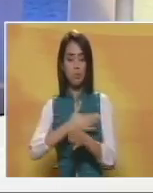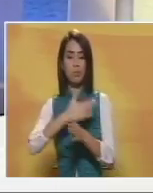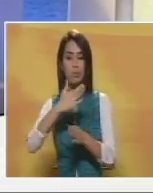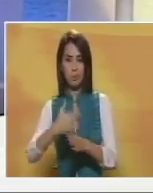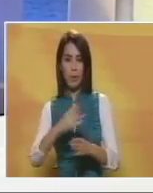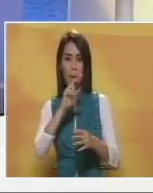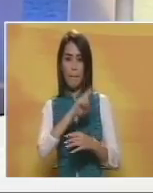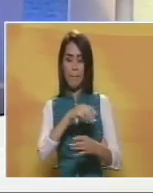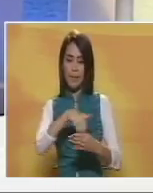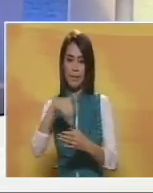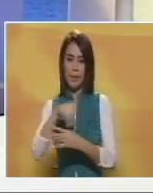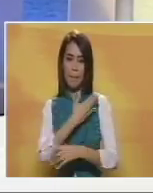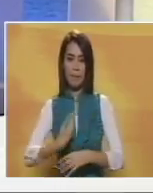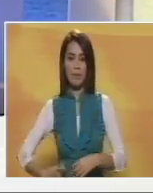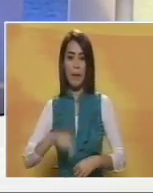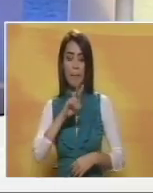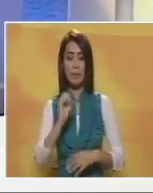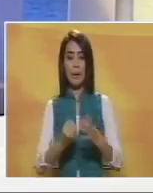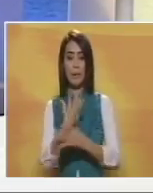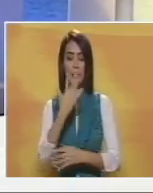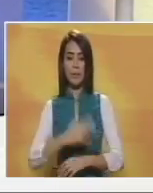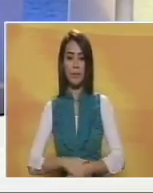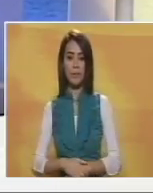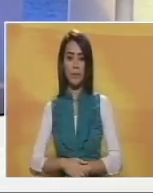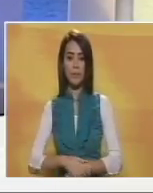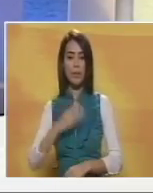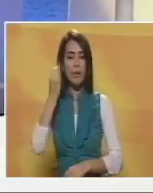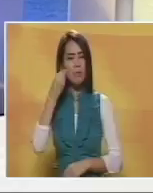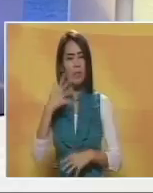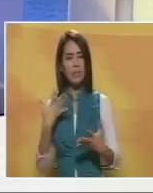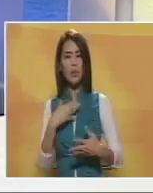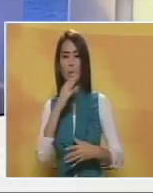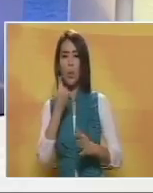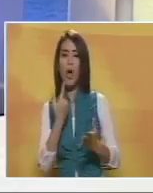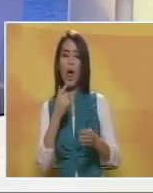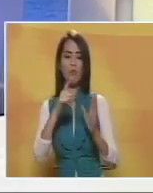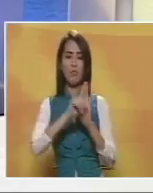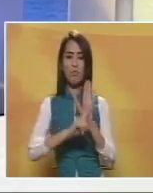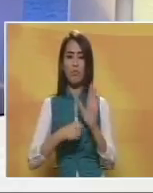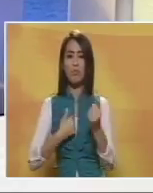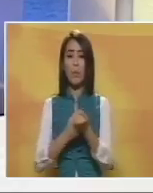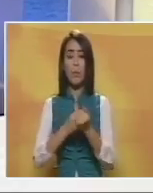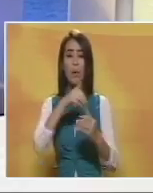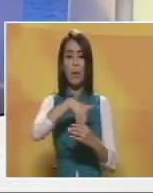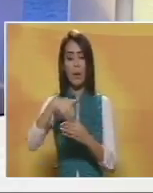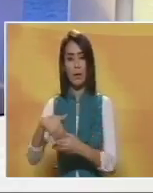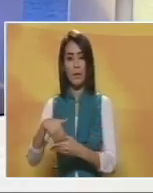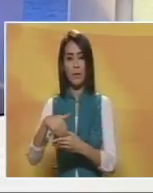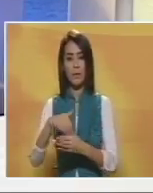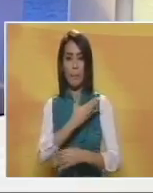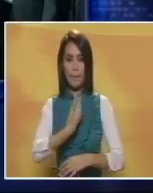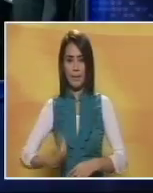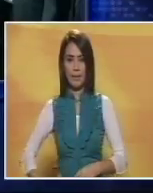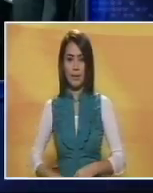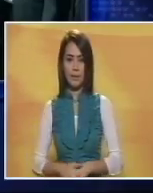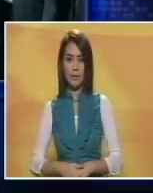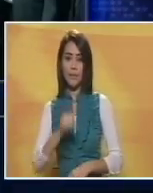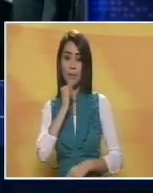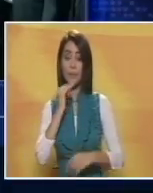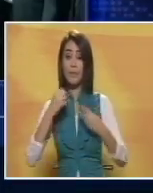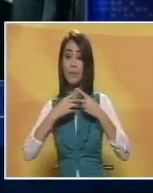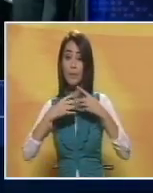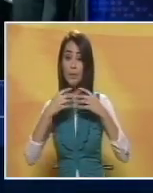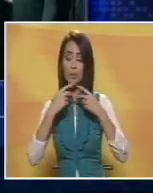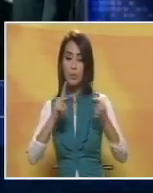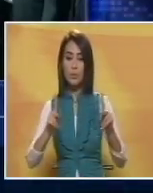presidenciales pautadas para el próximo 20 de mayo. A su juicio, no existen las condiciones favorables para realizar los comicios. A través de un comunicado, los